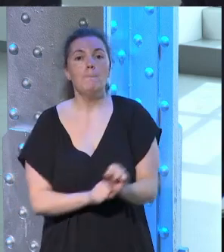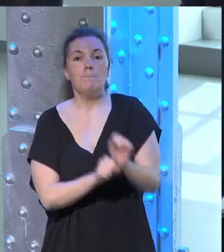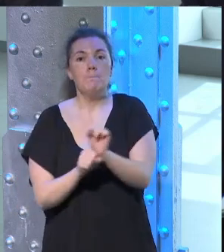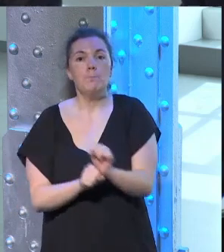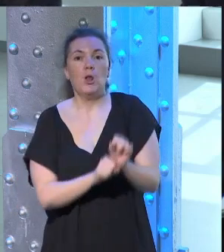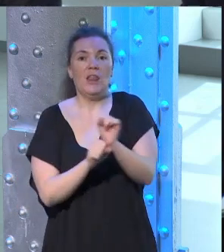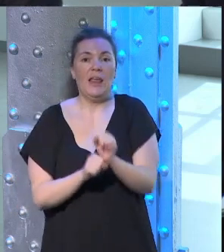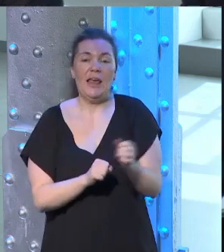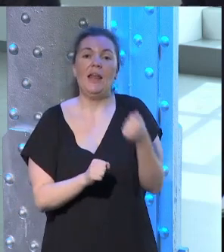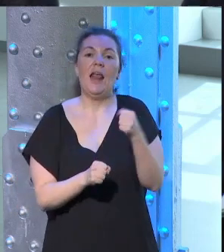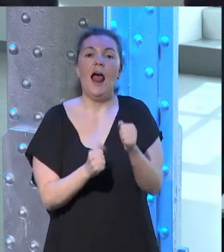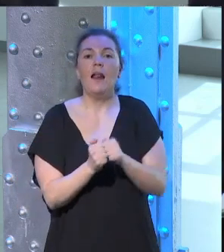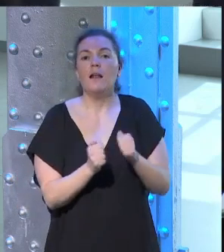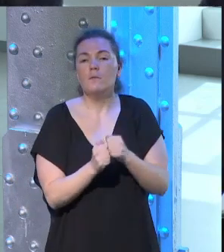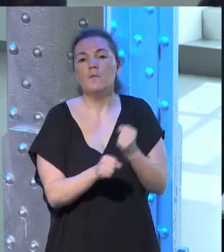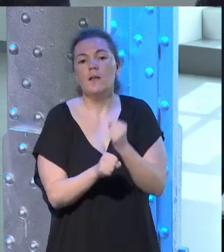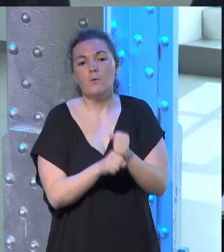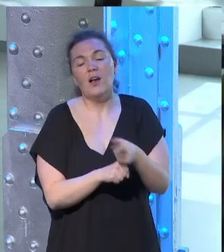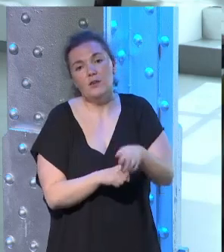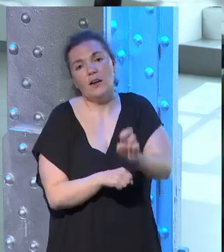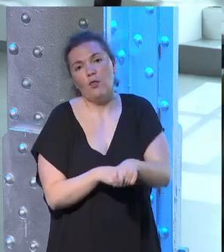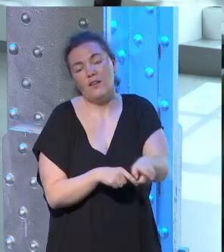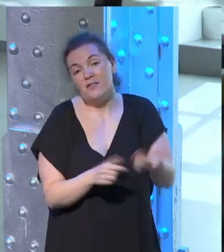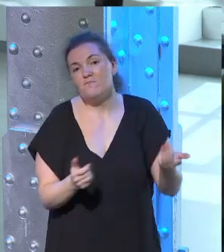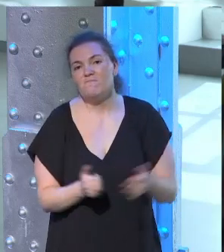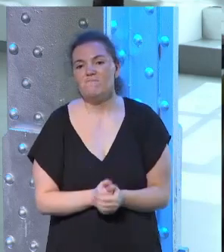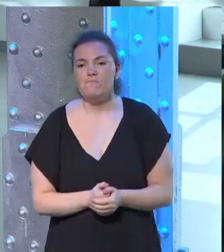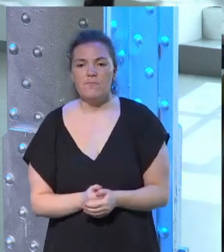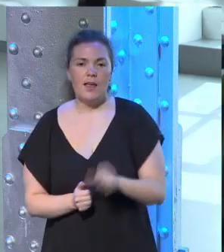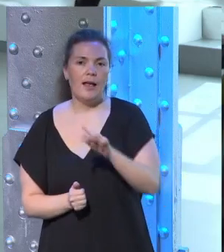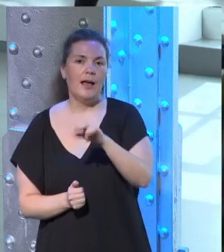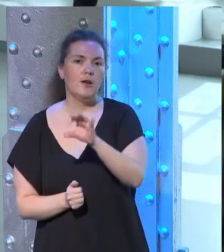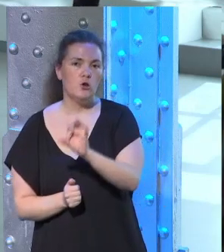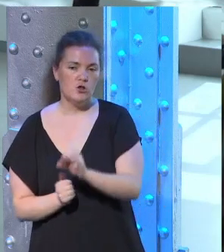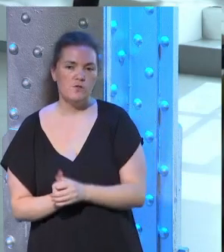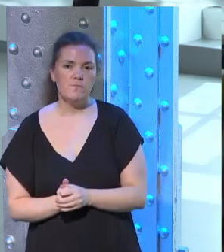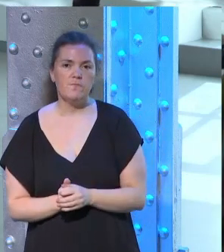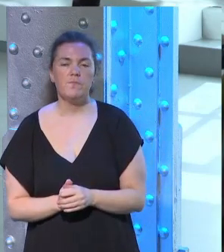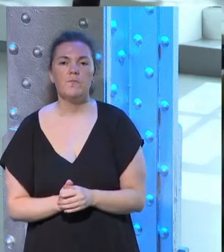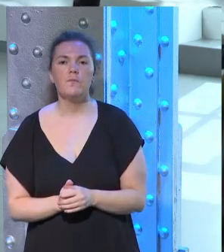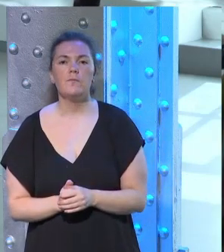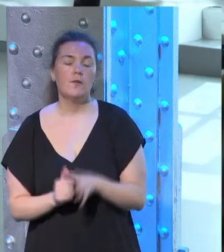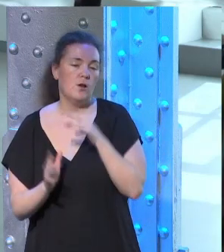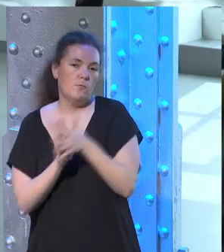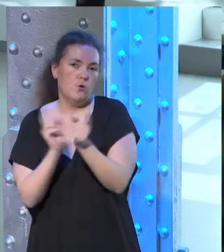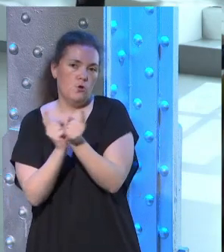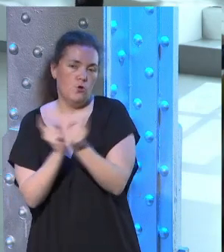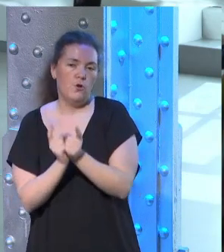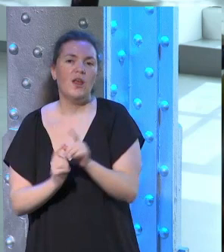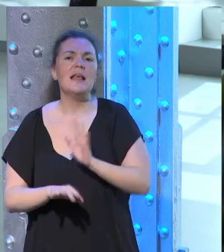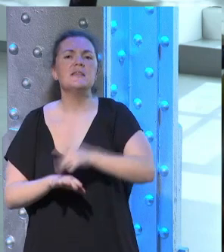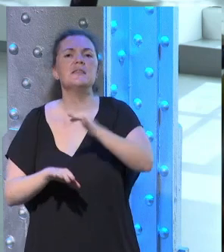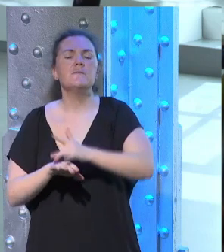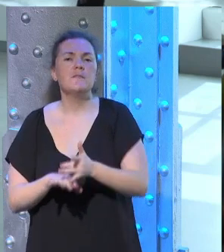el carbón. Carlos. Bueno, yo muy brevemente, la sensibilización